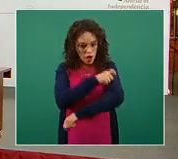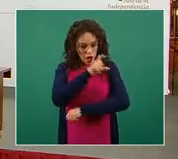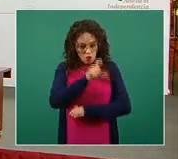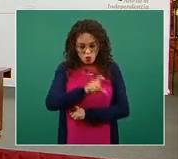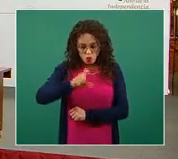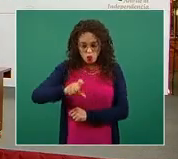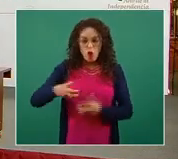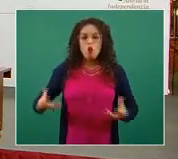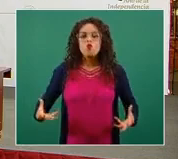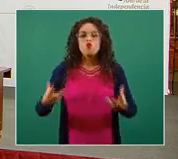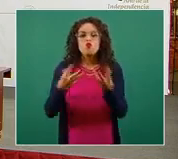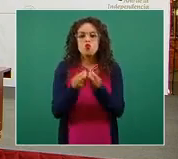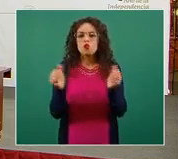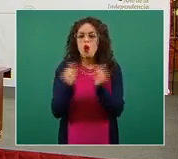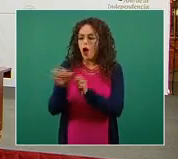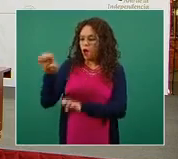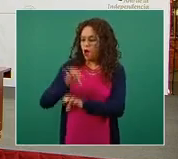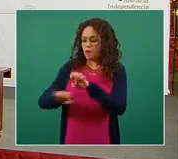con AstraZeneca.